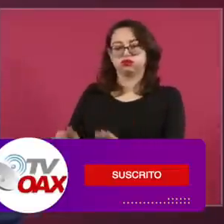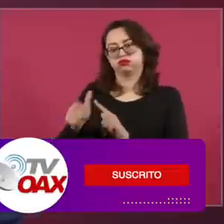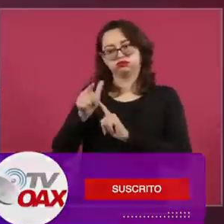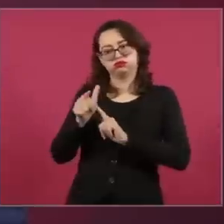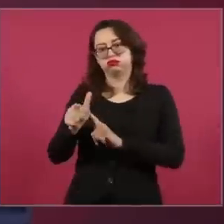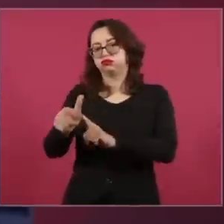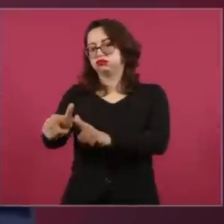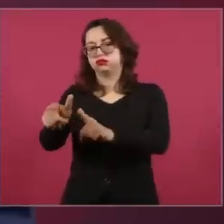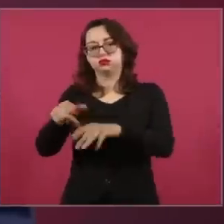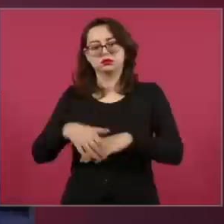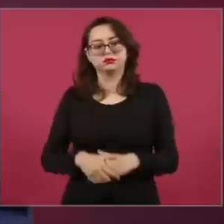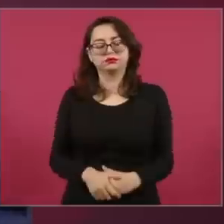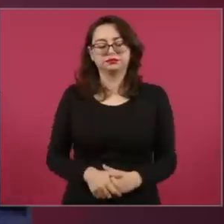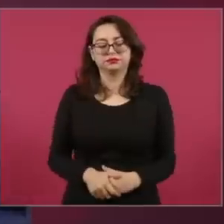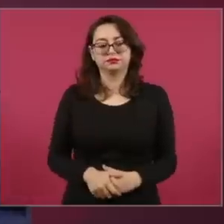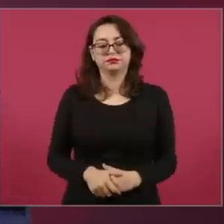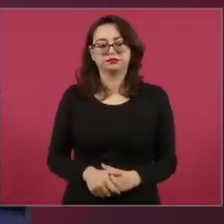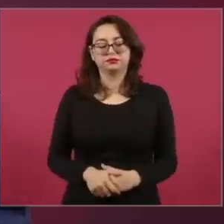seguir adelante.